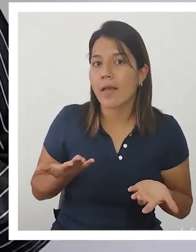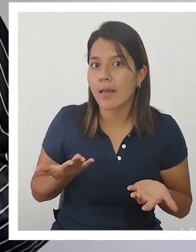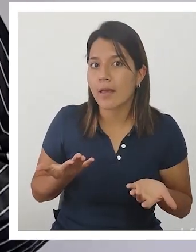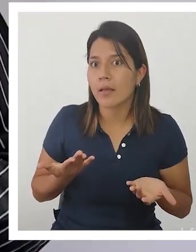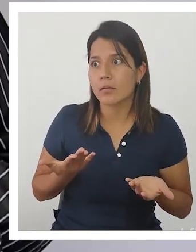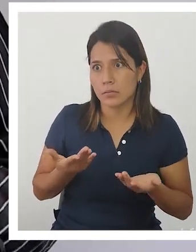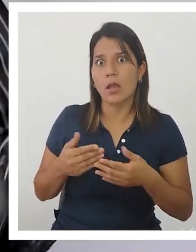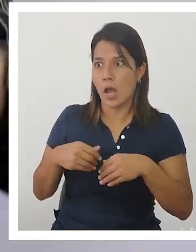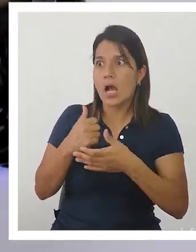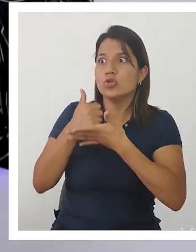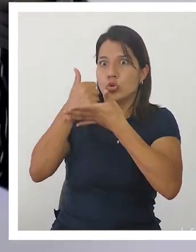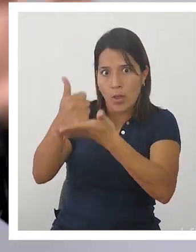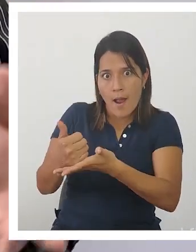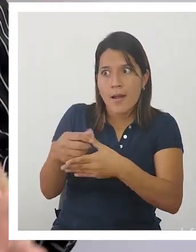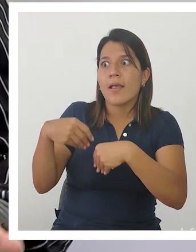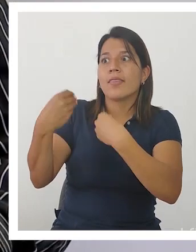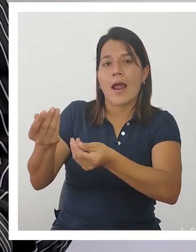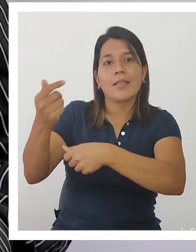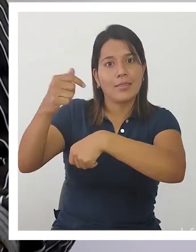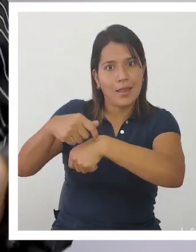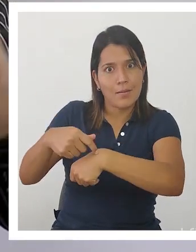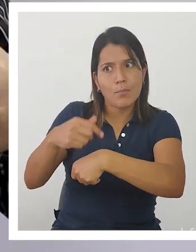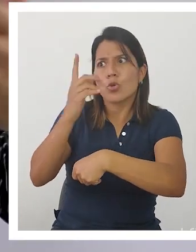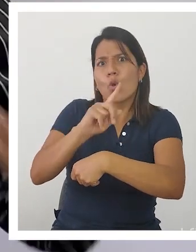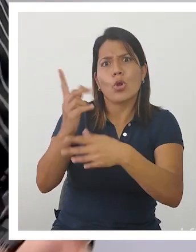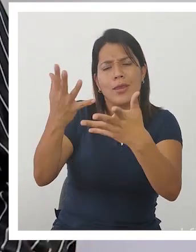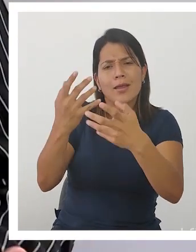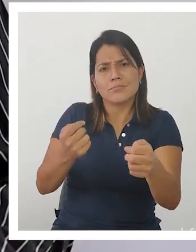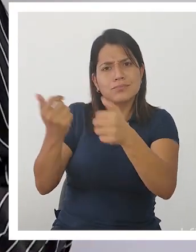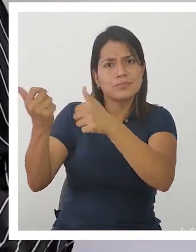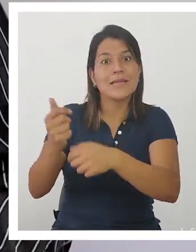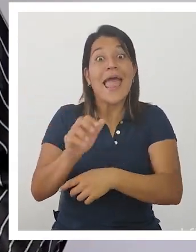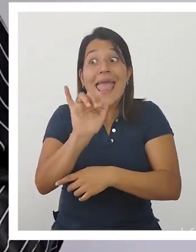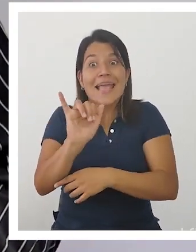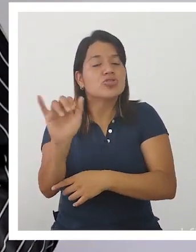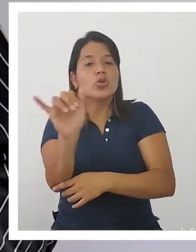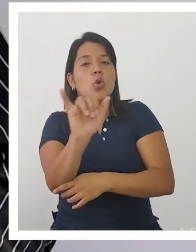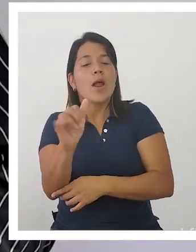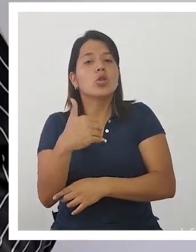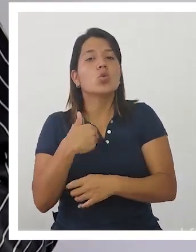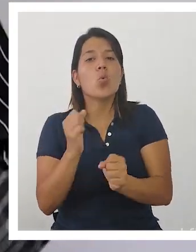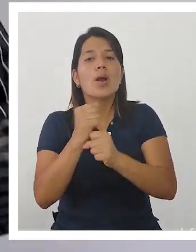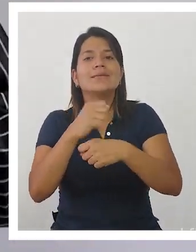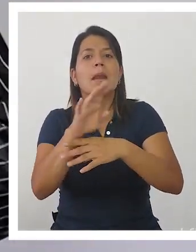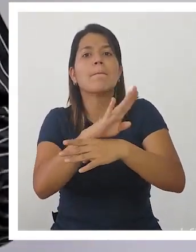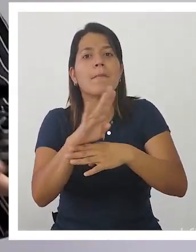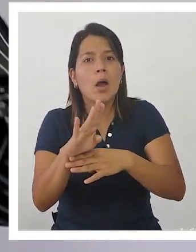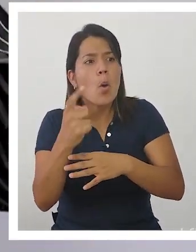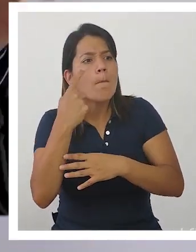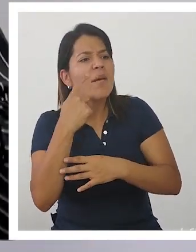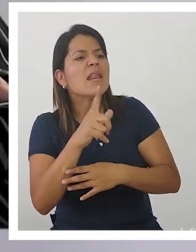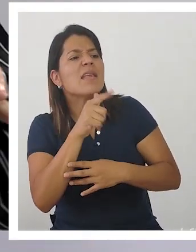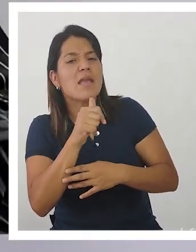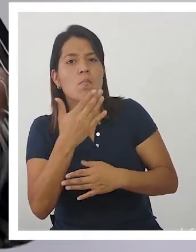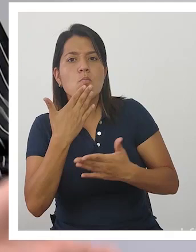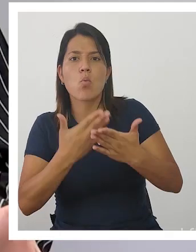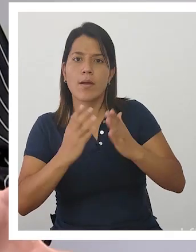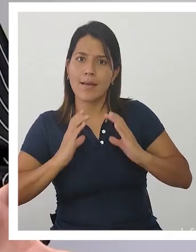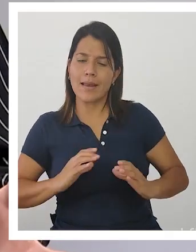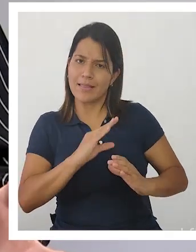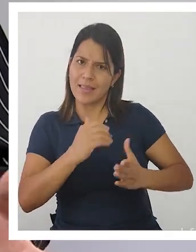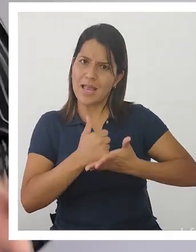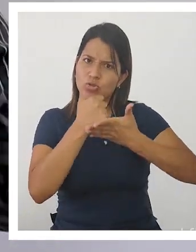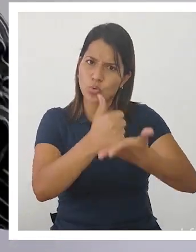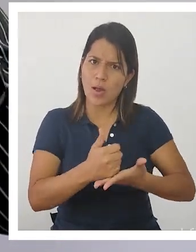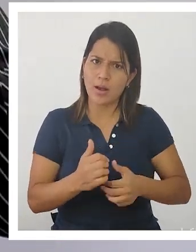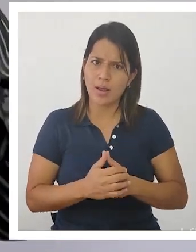públicos como privados. Empezar a agarrar la cartera de clientes, ver los clientes que han sido buenos y tenderle la mano. Porque estas medidas son